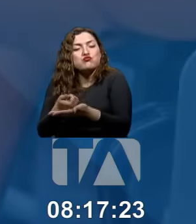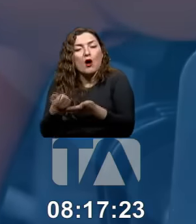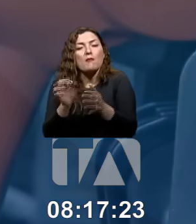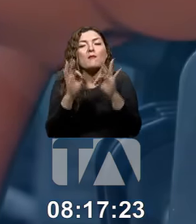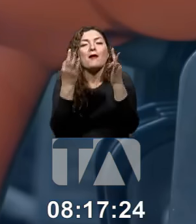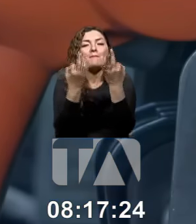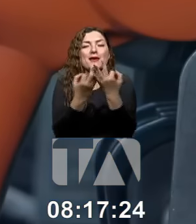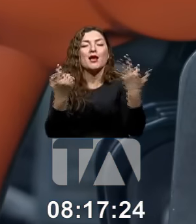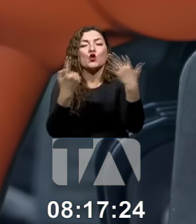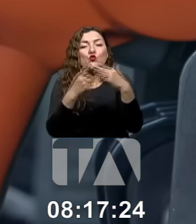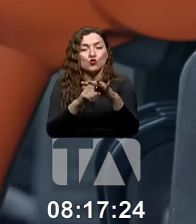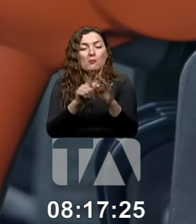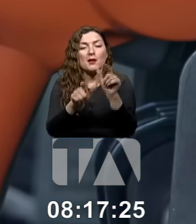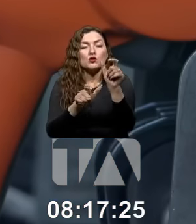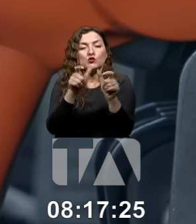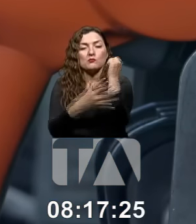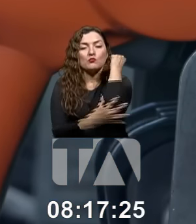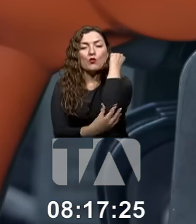el Estado gastó